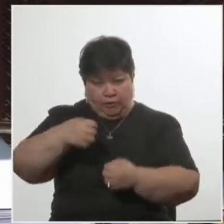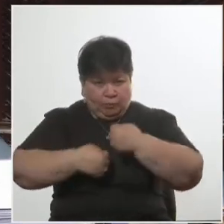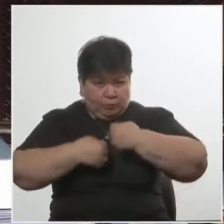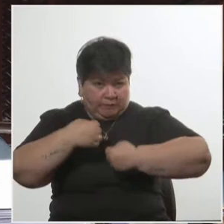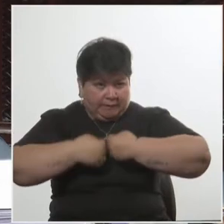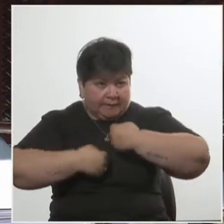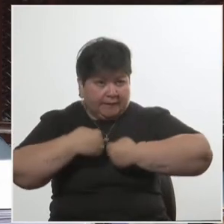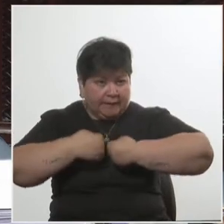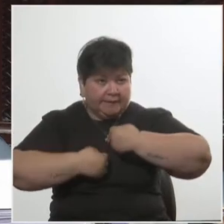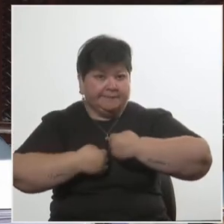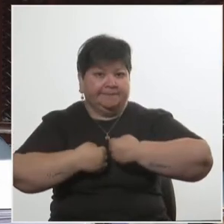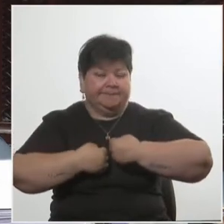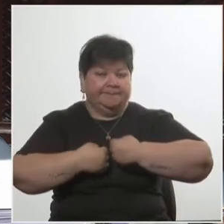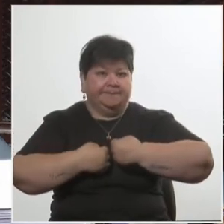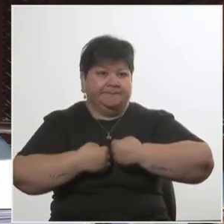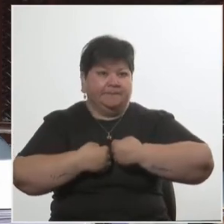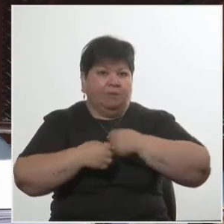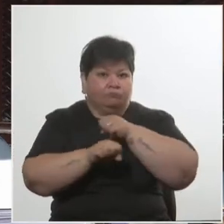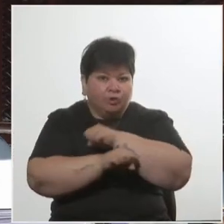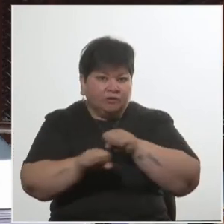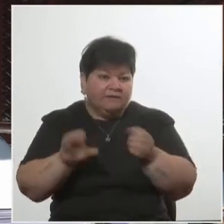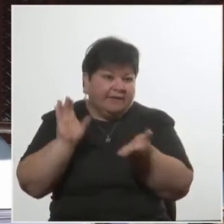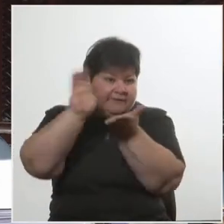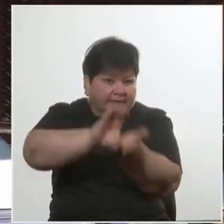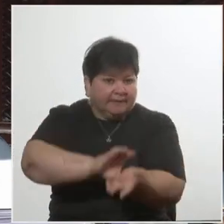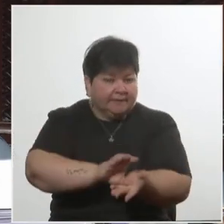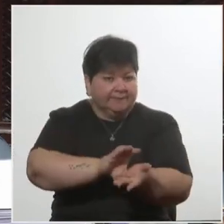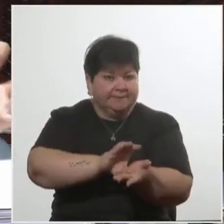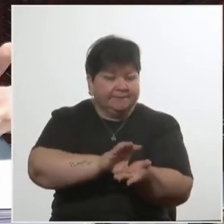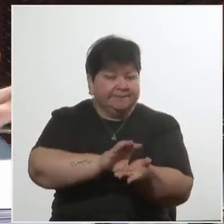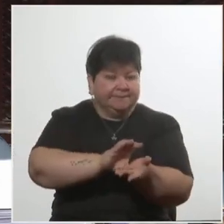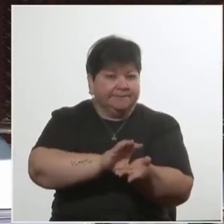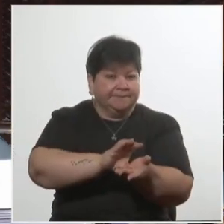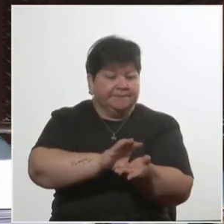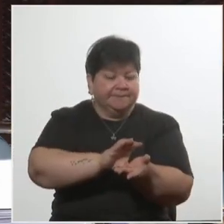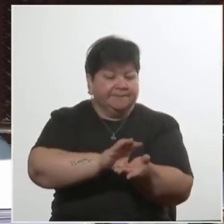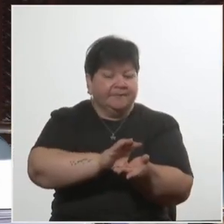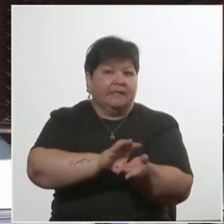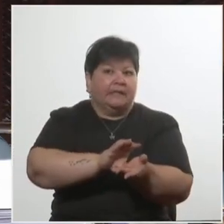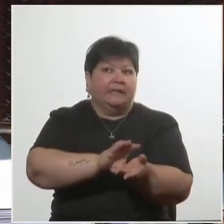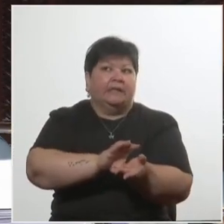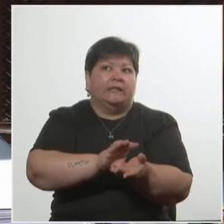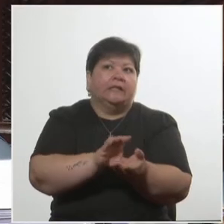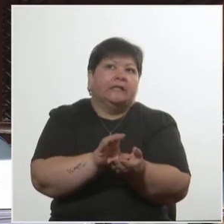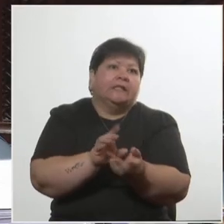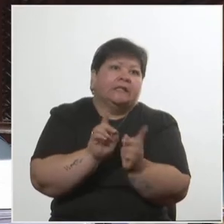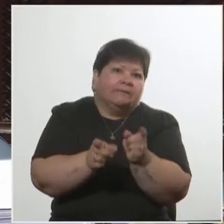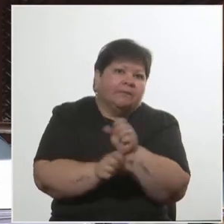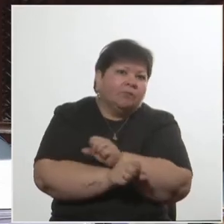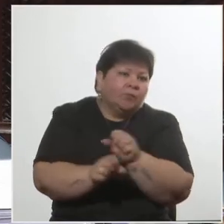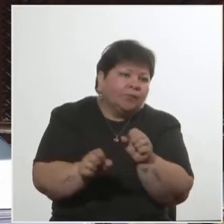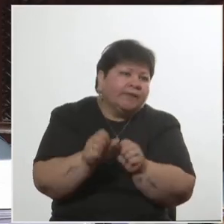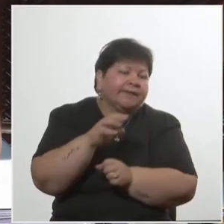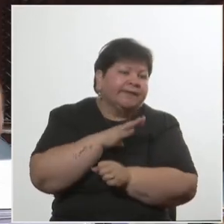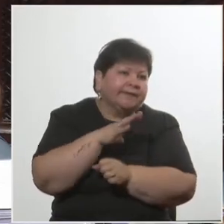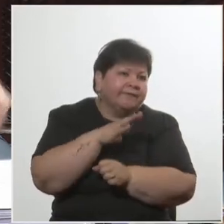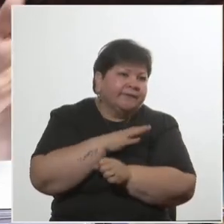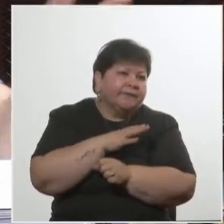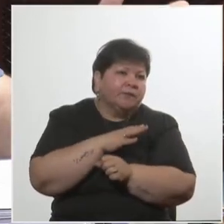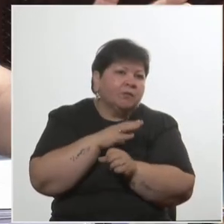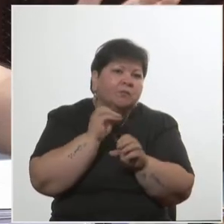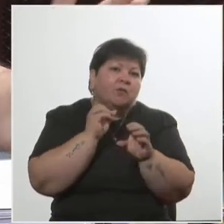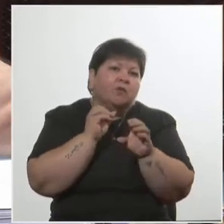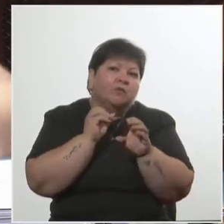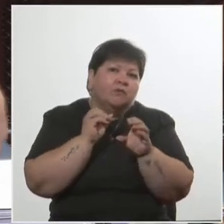definitiva sus apoyos significarán la posibilidad de hacer inversiones a incluso podría llegar el caso de a tener fondos